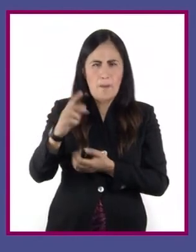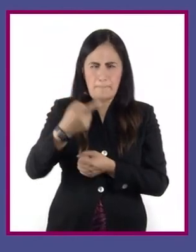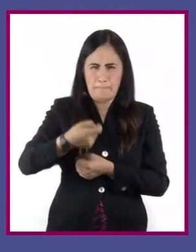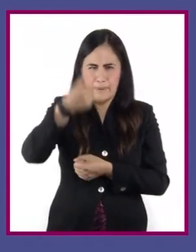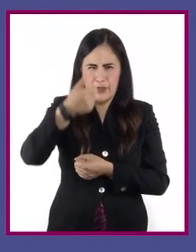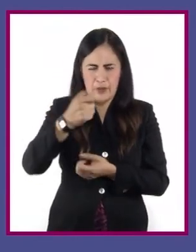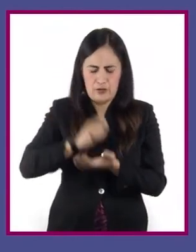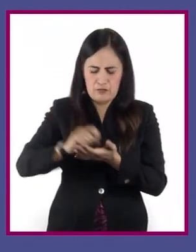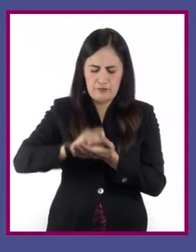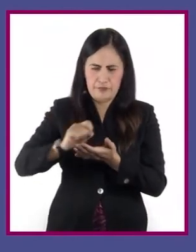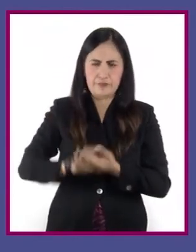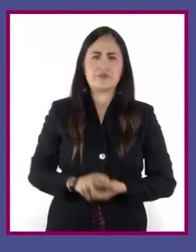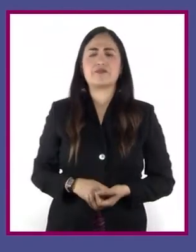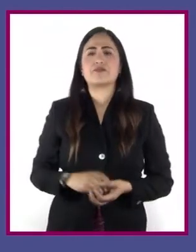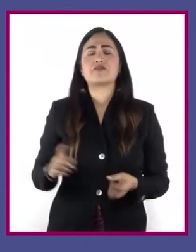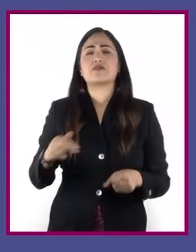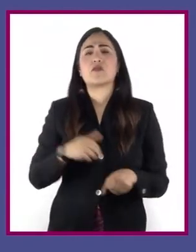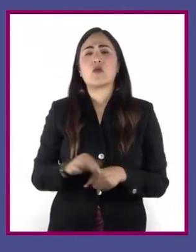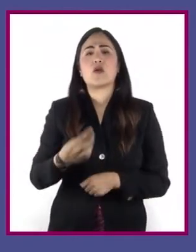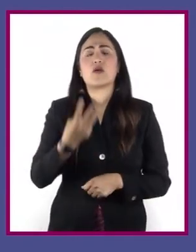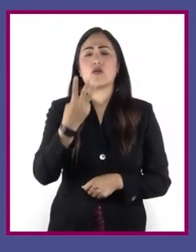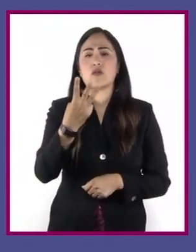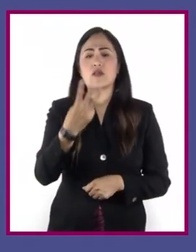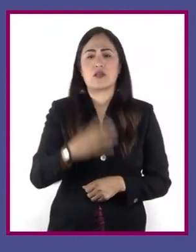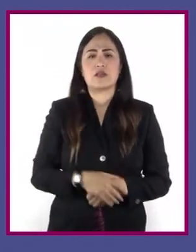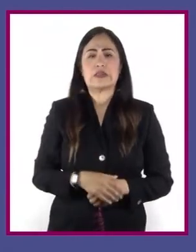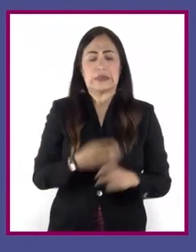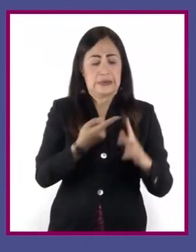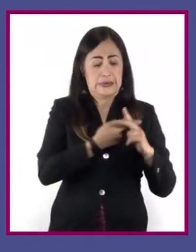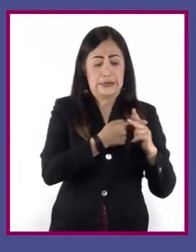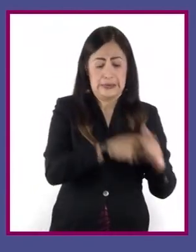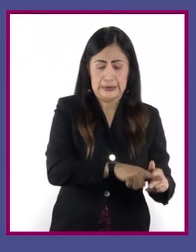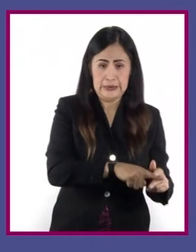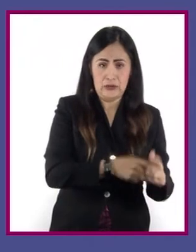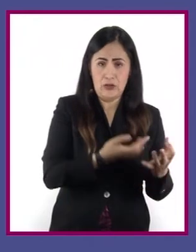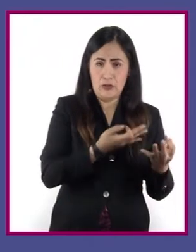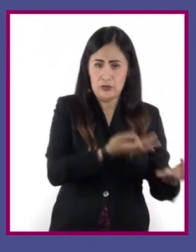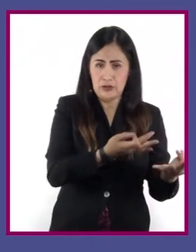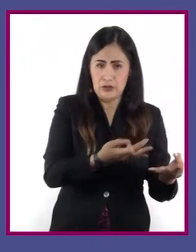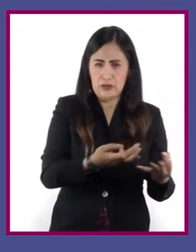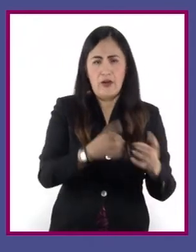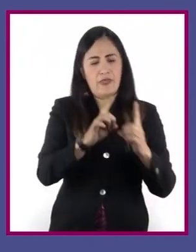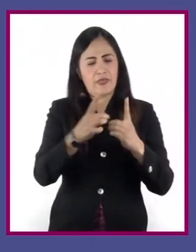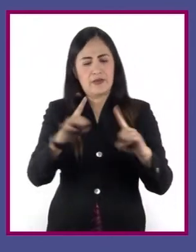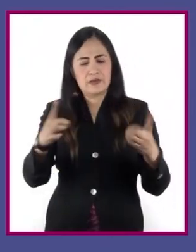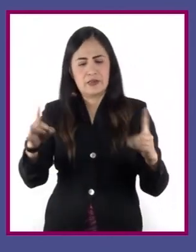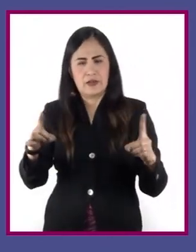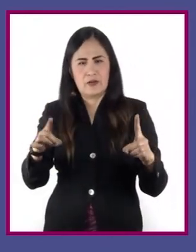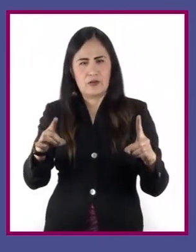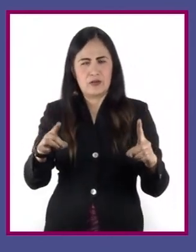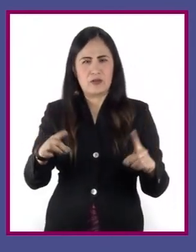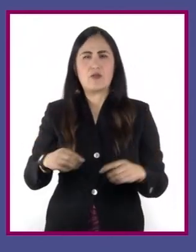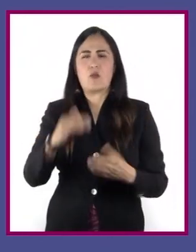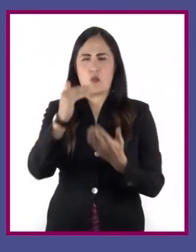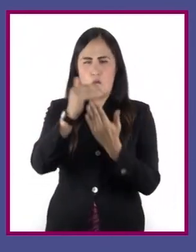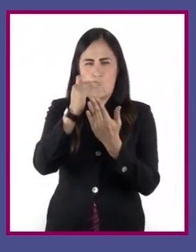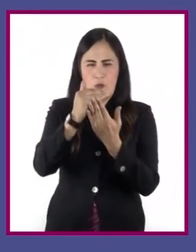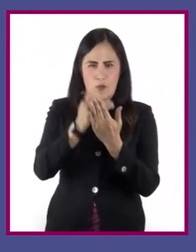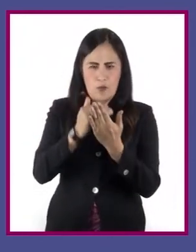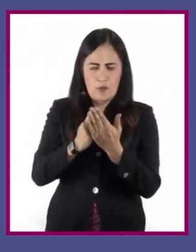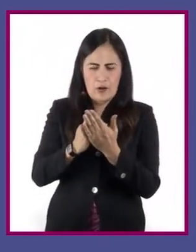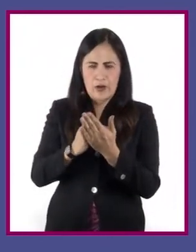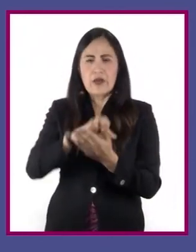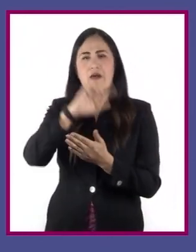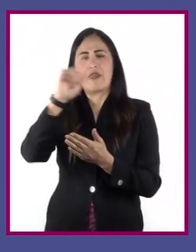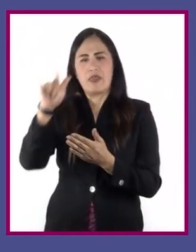que lo importante es tener una entrada o inicio fuerte, un desarrollo escalonado y un cierre